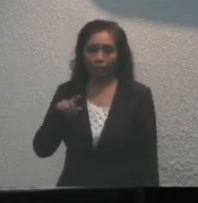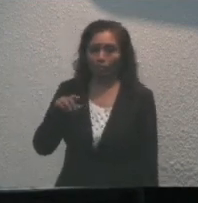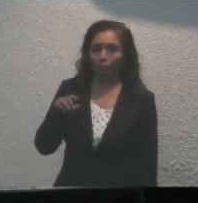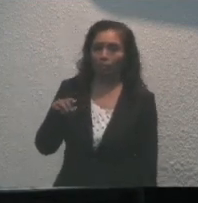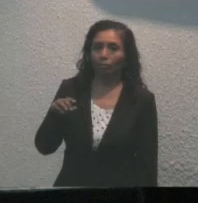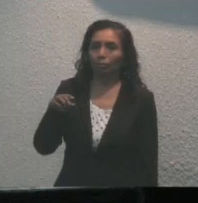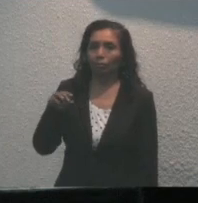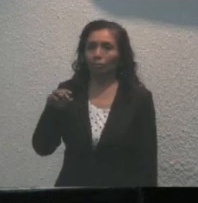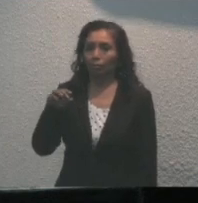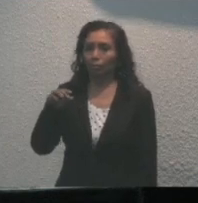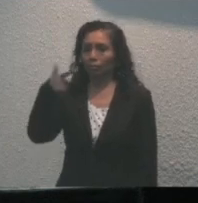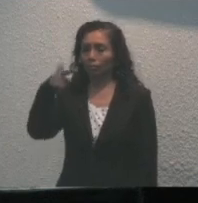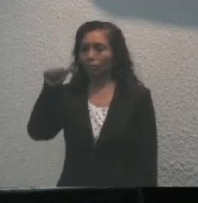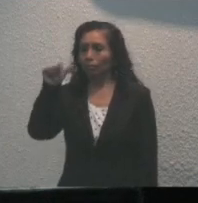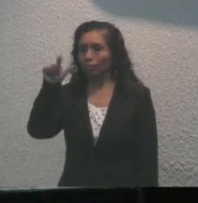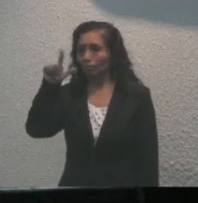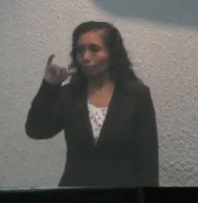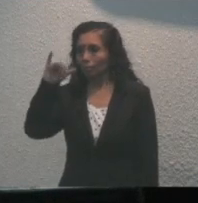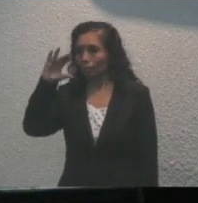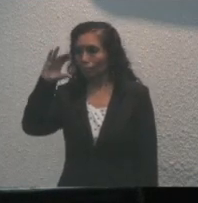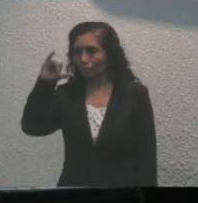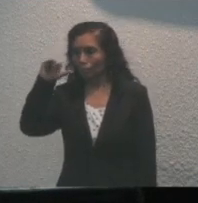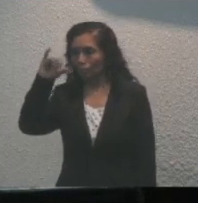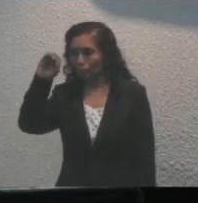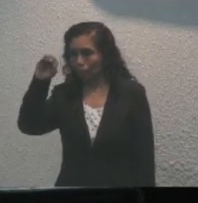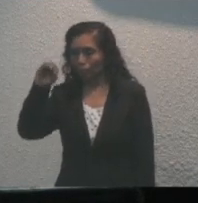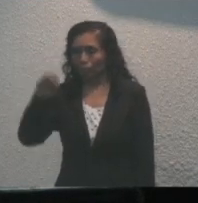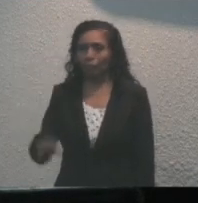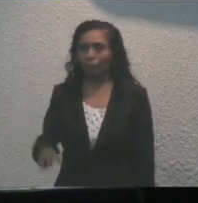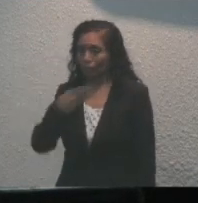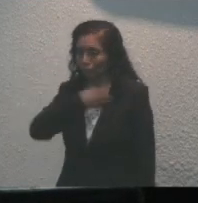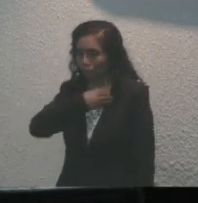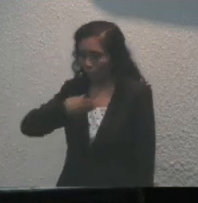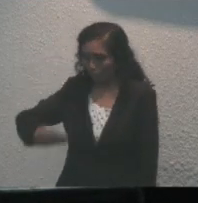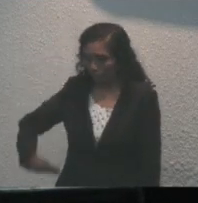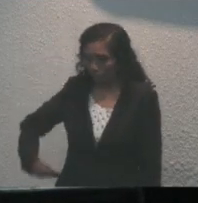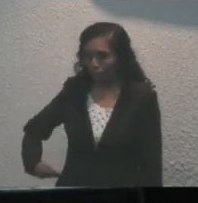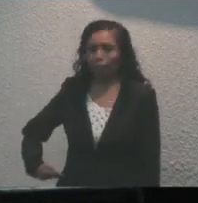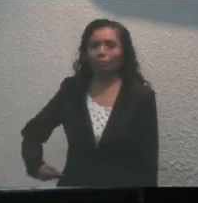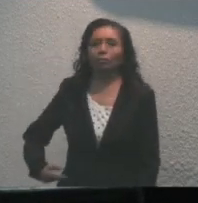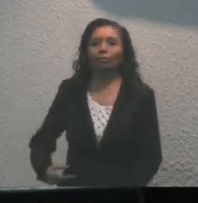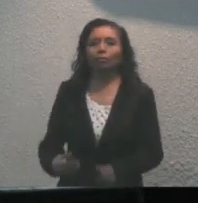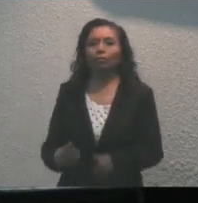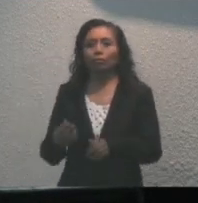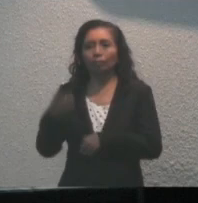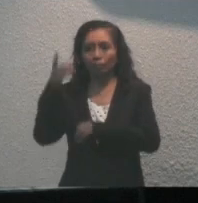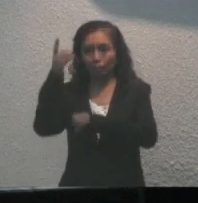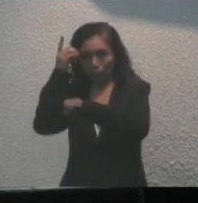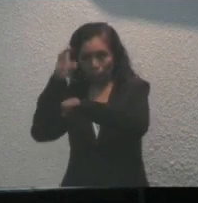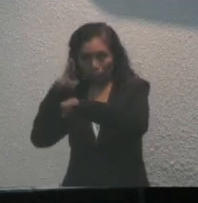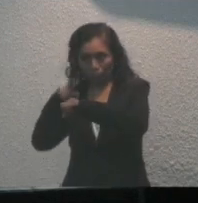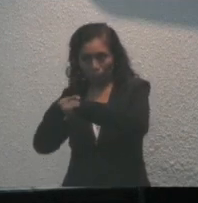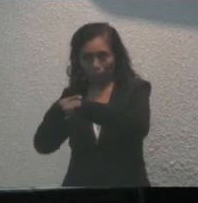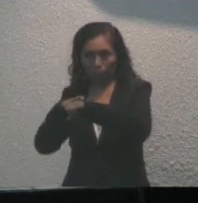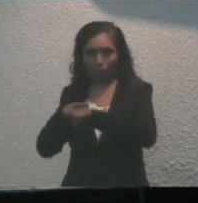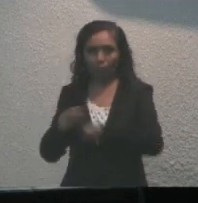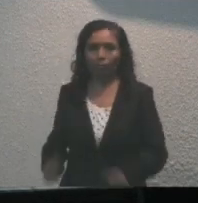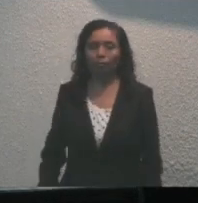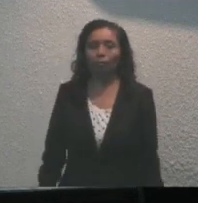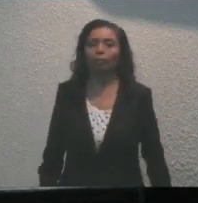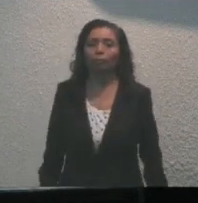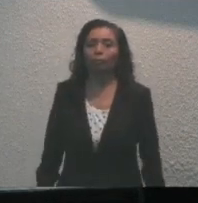Euterpe Alicia Gutiérrez Balasis, presidente de la mesa directiva del tercer año del ejercicio